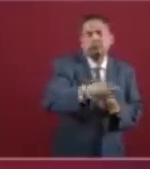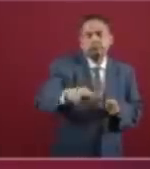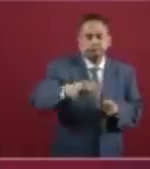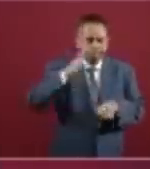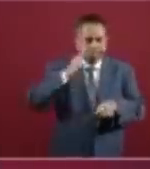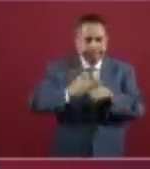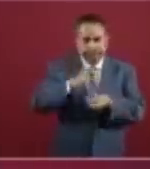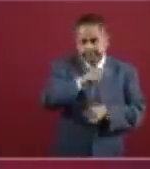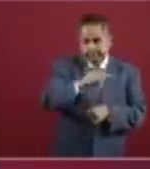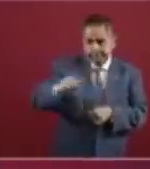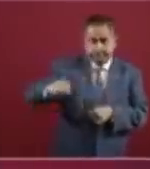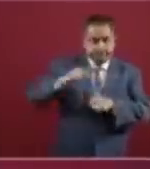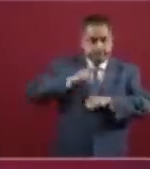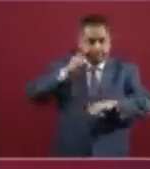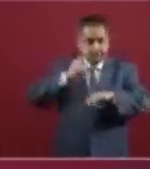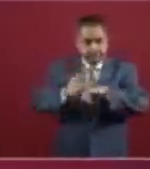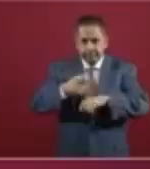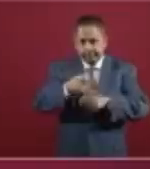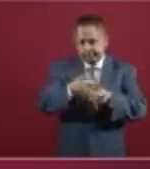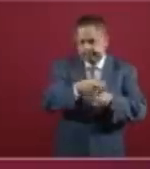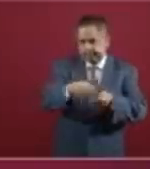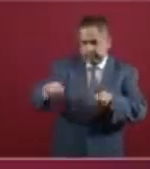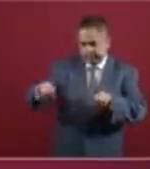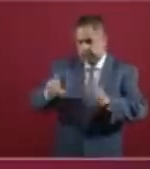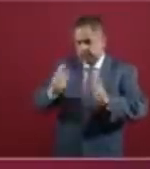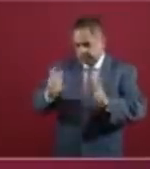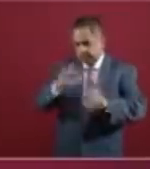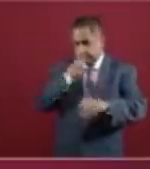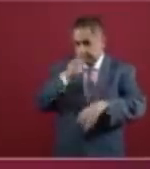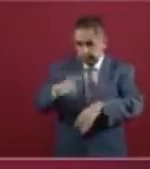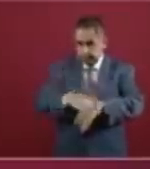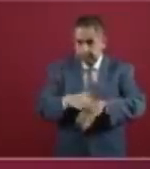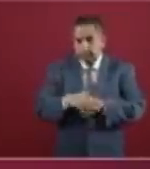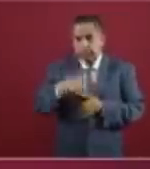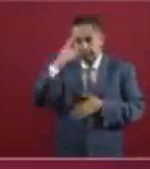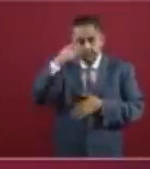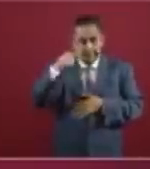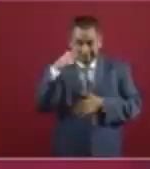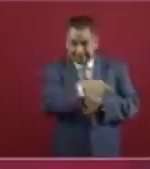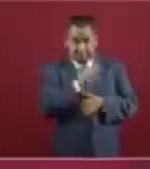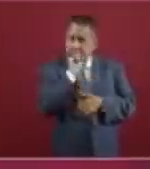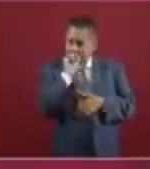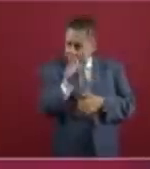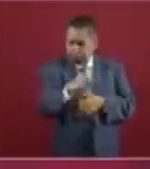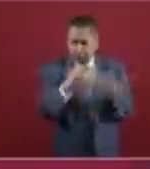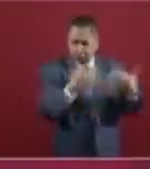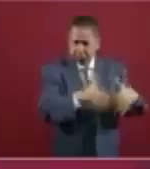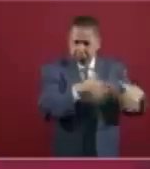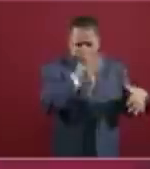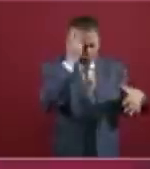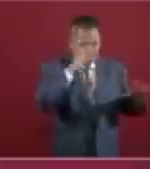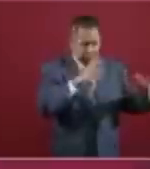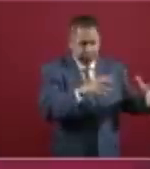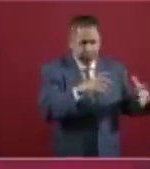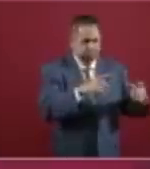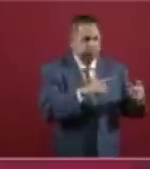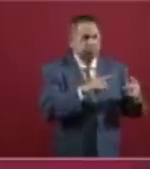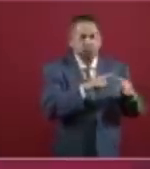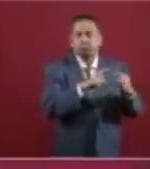competentes encargadas de este asunto, para que esta empresa y dos